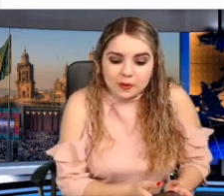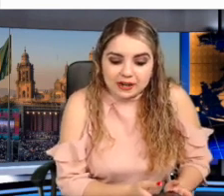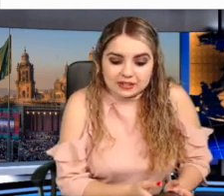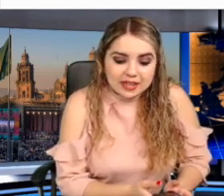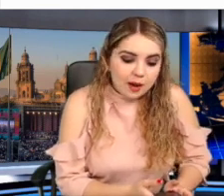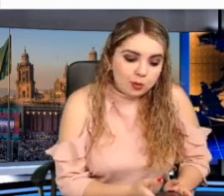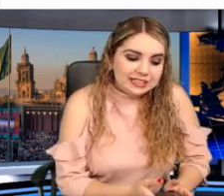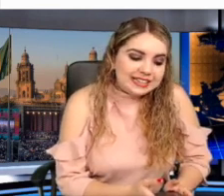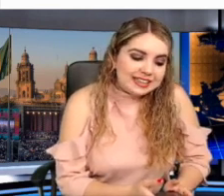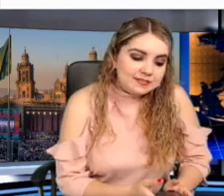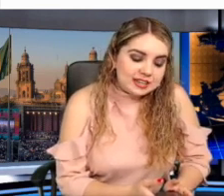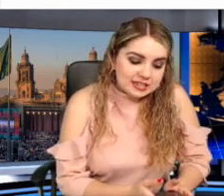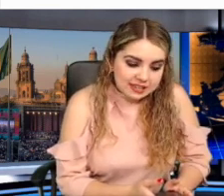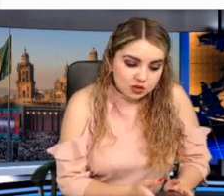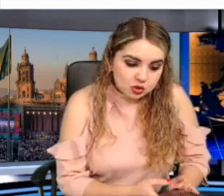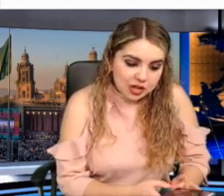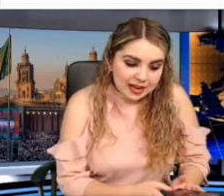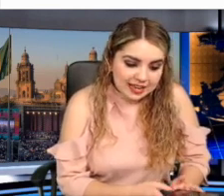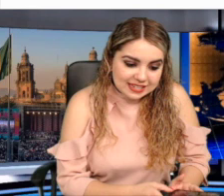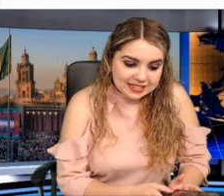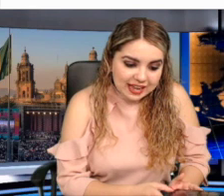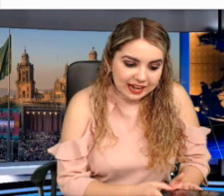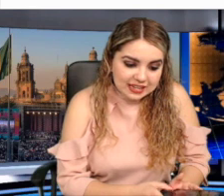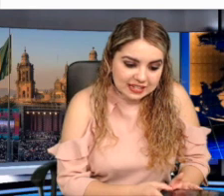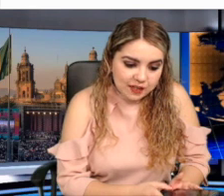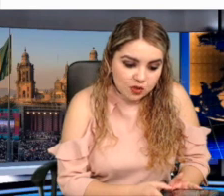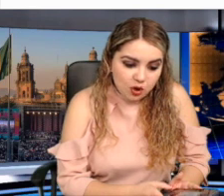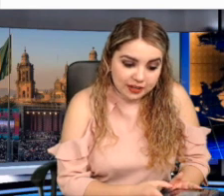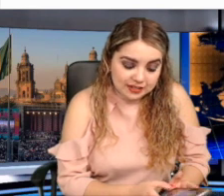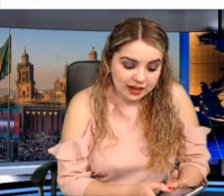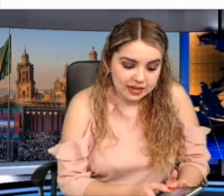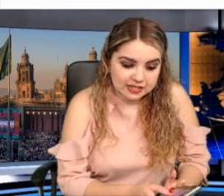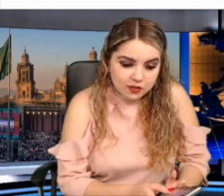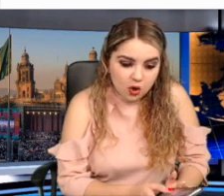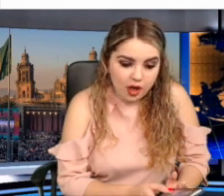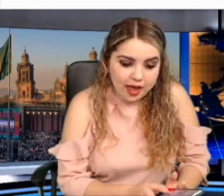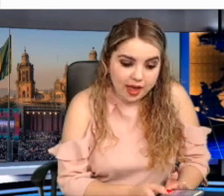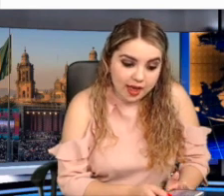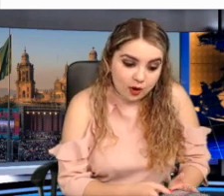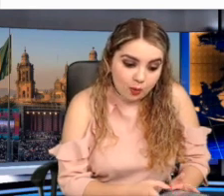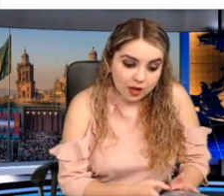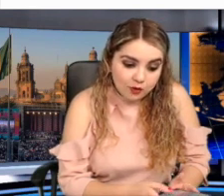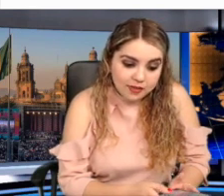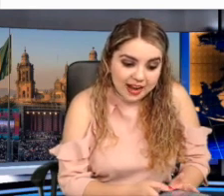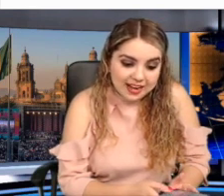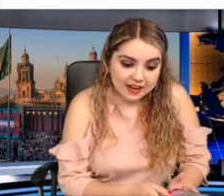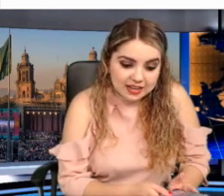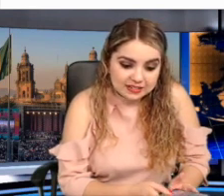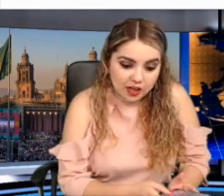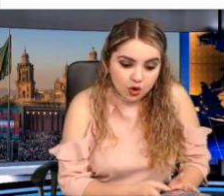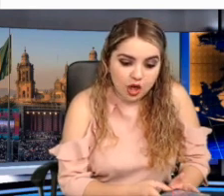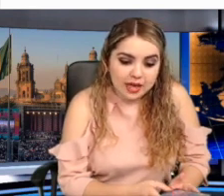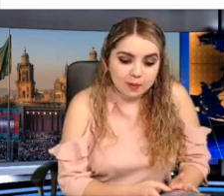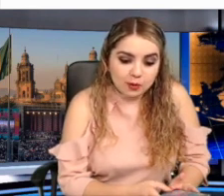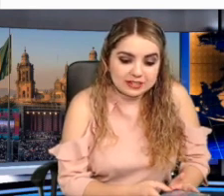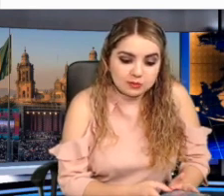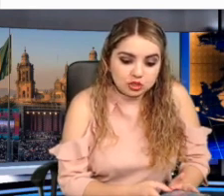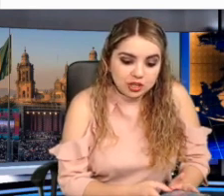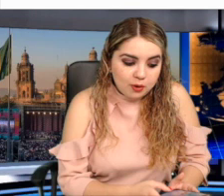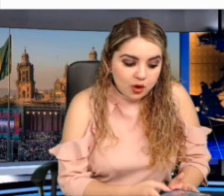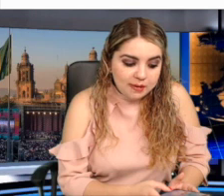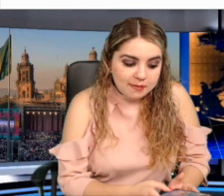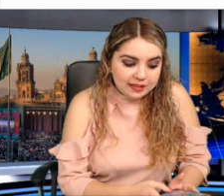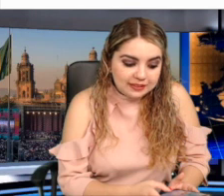puede contrarrestar la política de bienestar social que se está realizando, el gobierno federal en el estado, y por